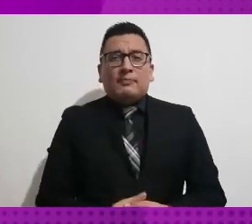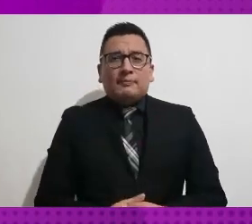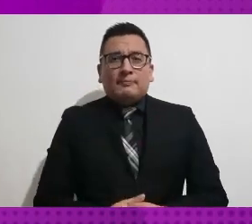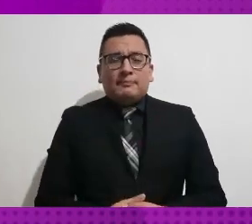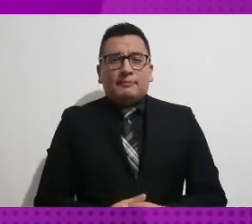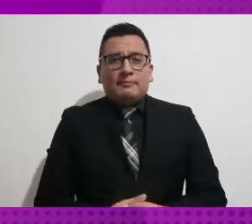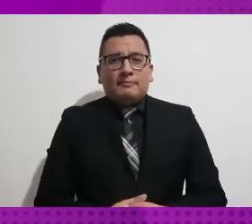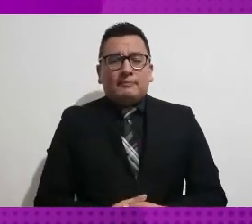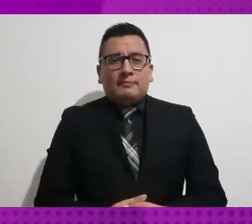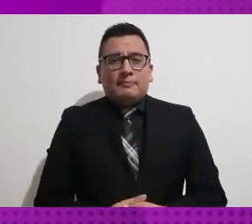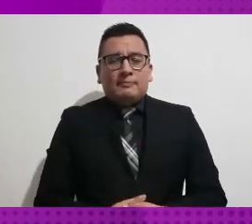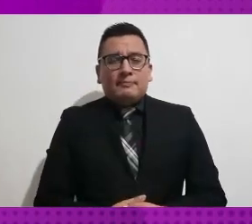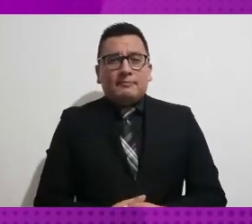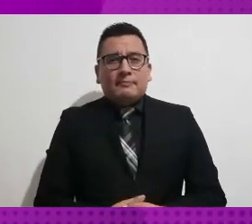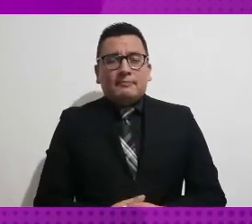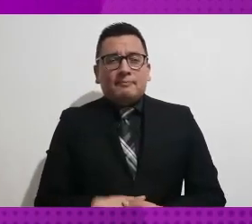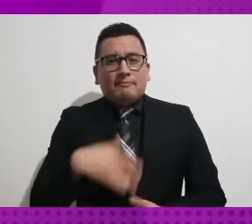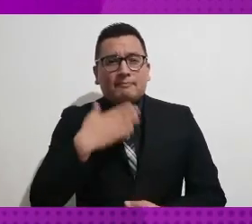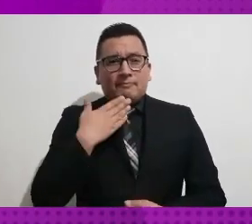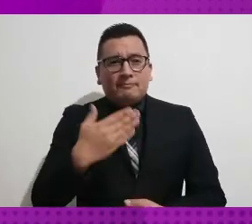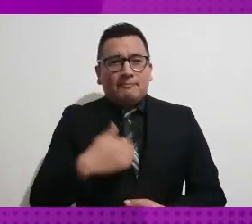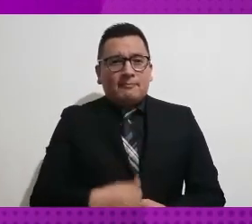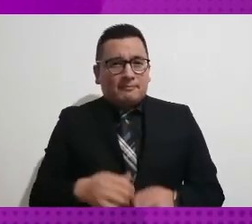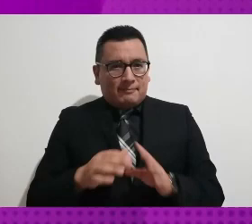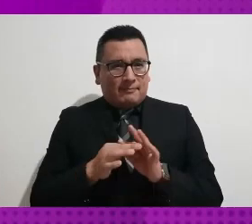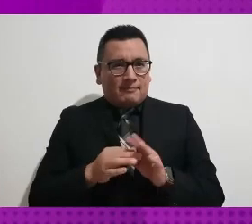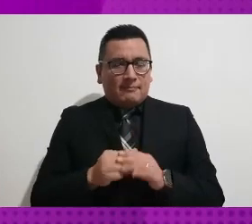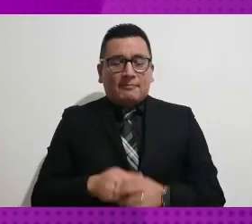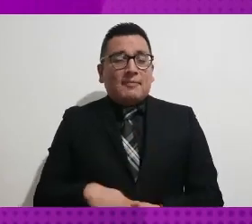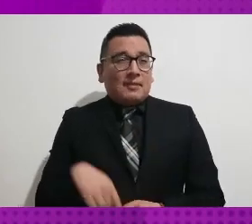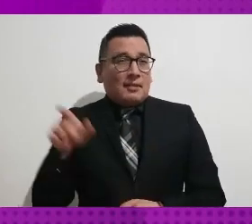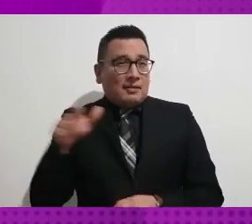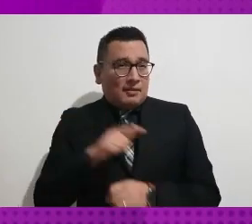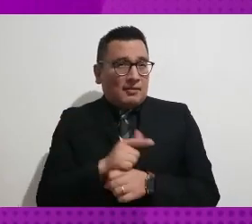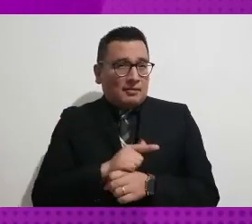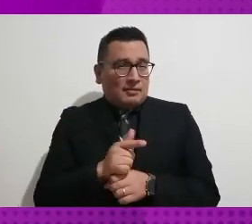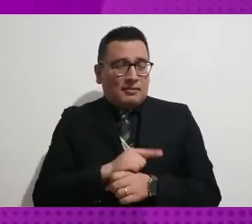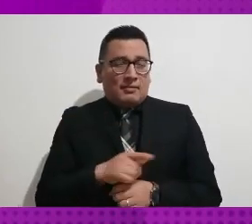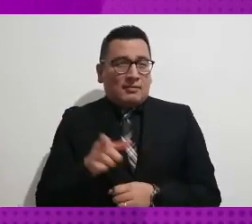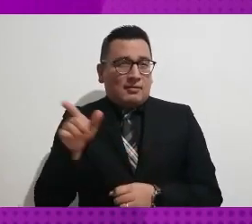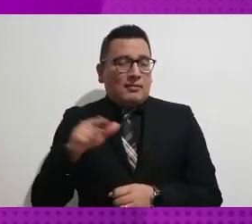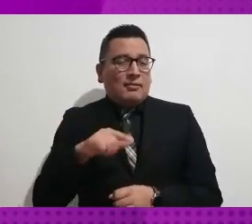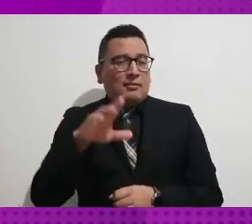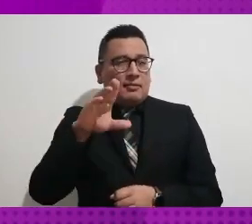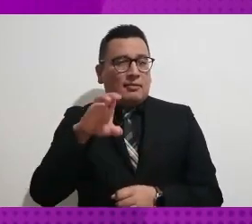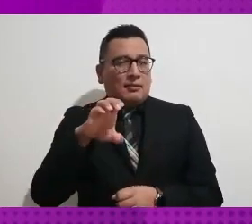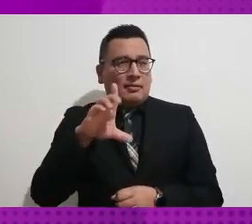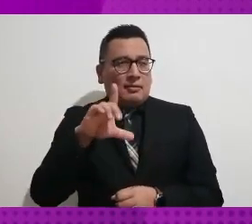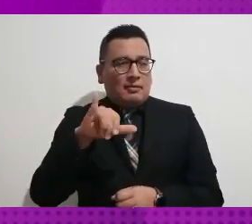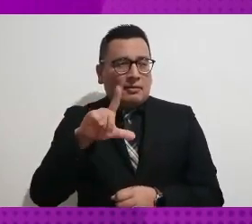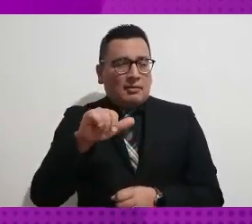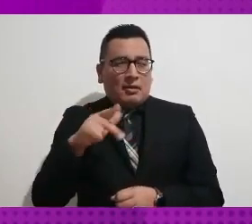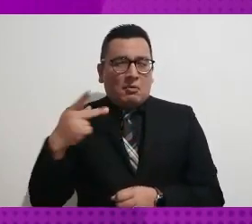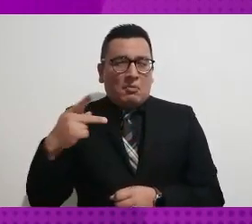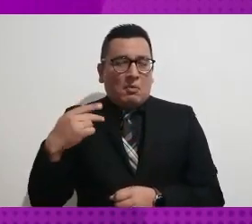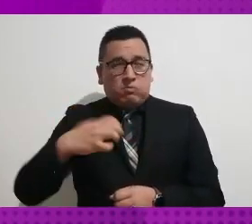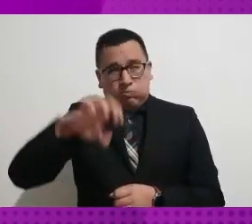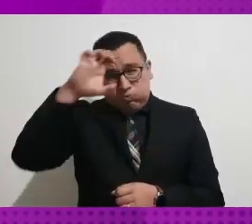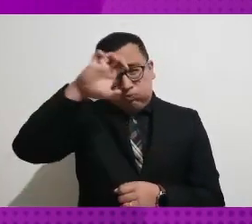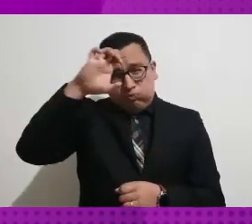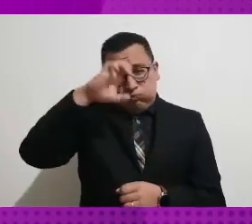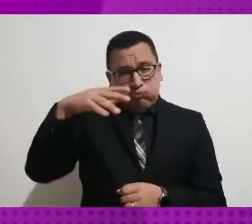visual. Muy bien, les platico muy rápidamente que la licenciada Cardiel tiene un amplio currículum, ha sido